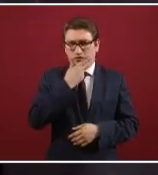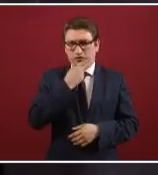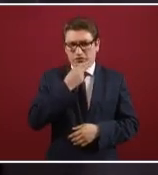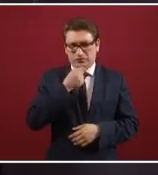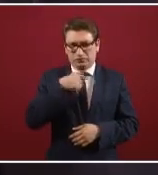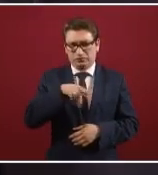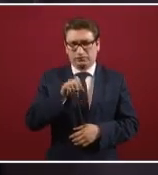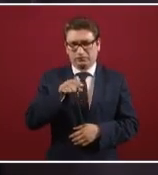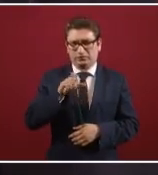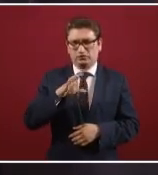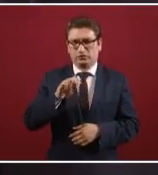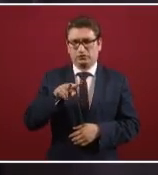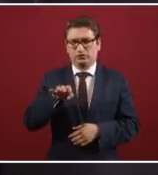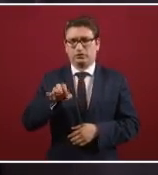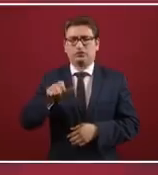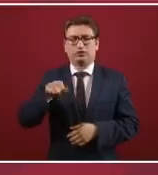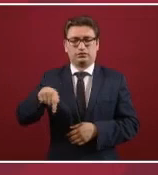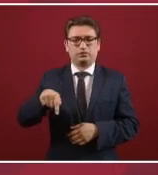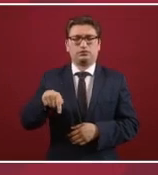del coneval